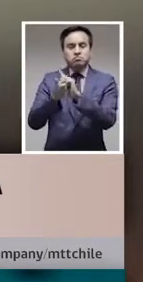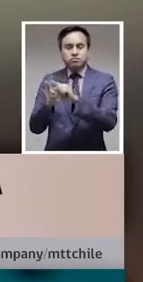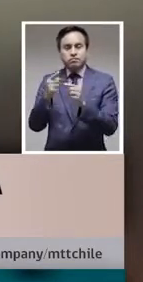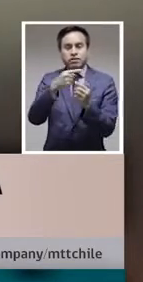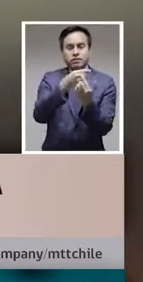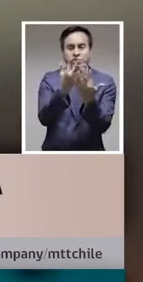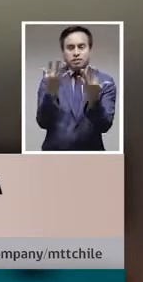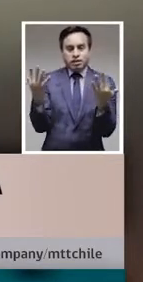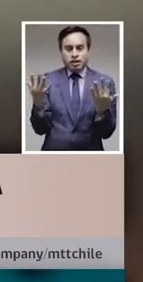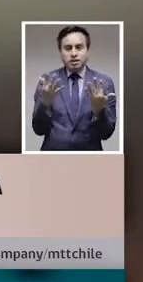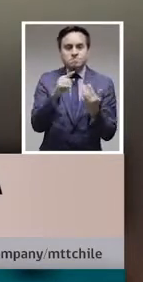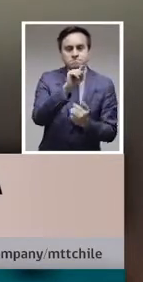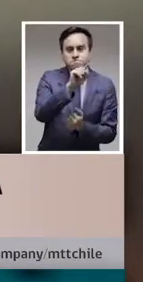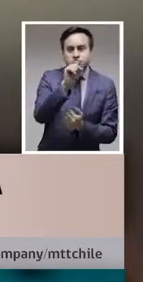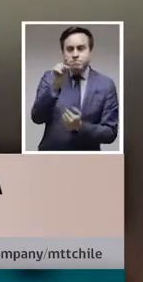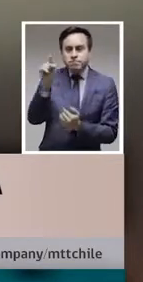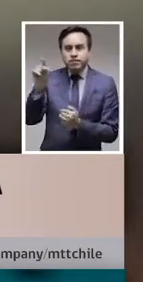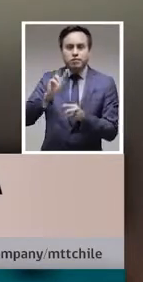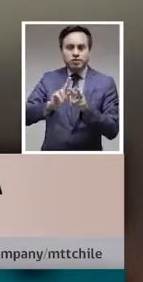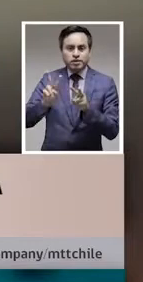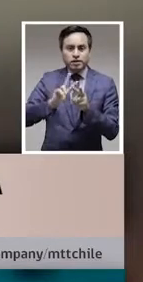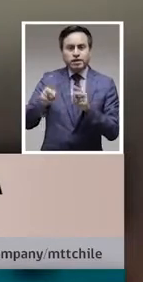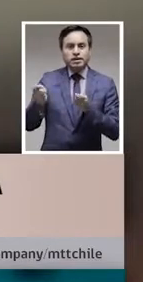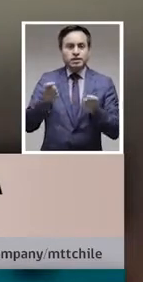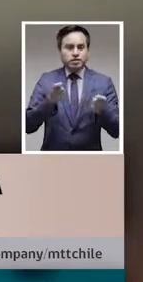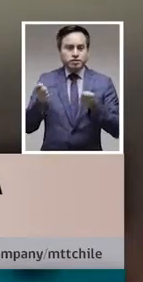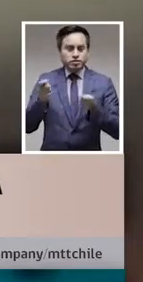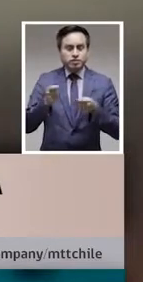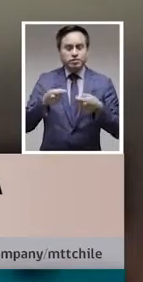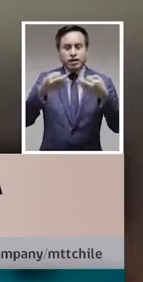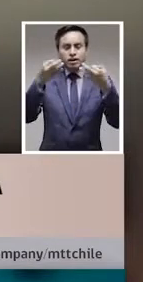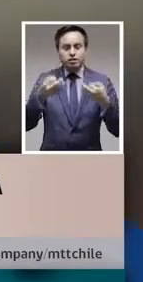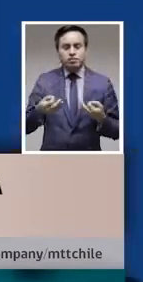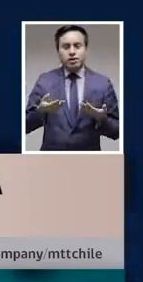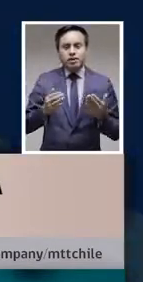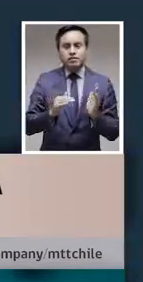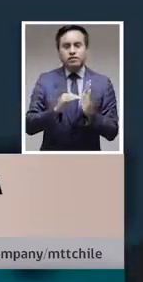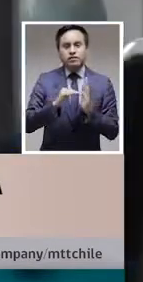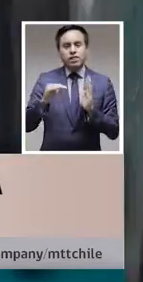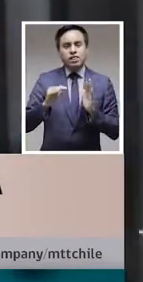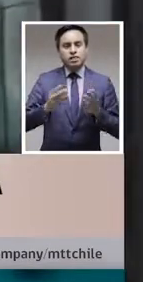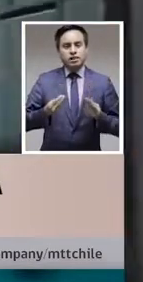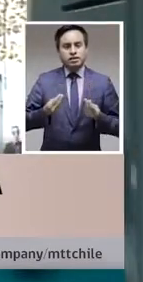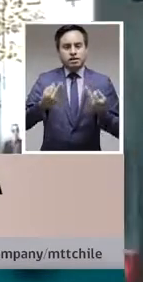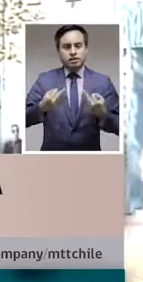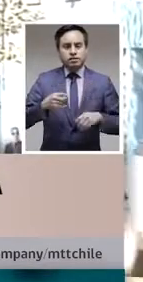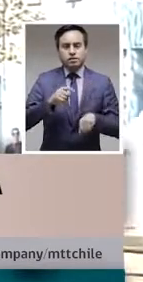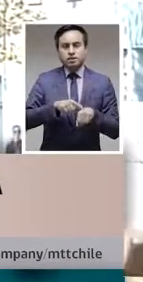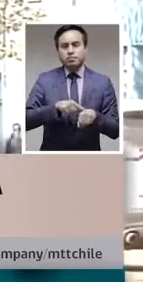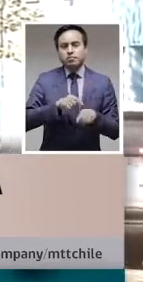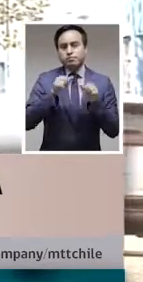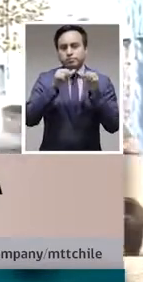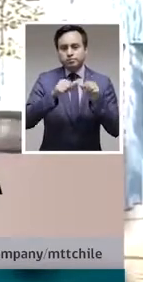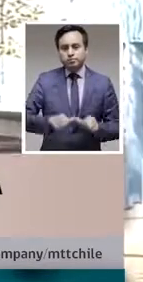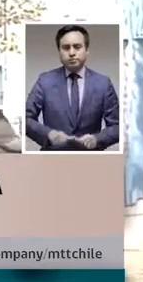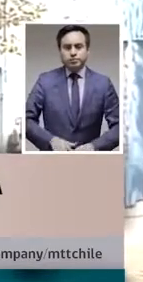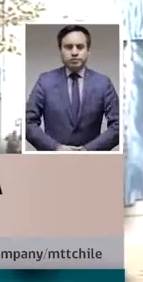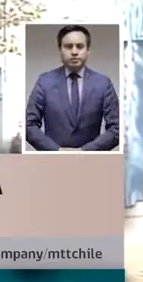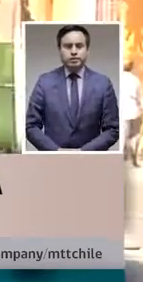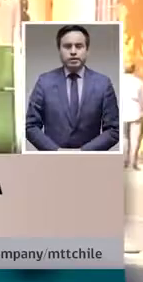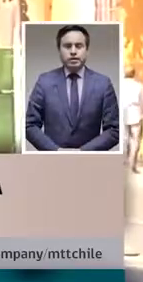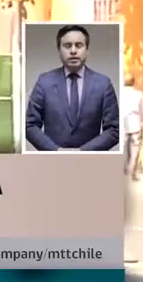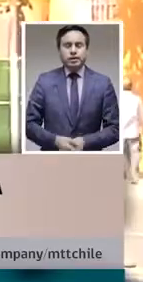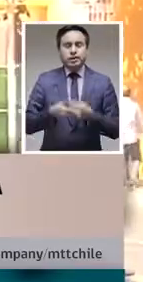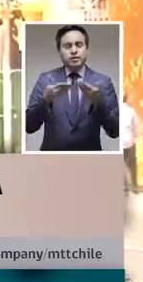en el mercado para poder realizar esa gestión y asegurar niveles de calidad en el tiempo.